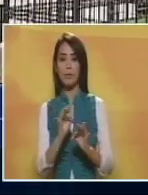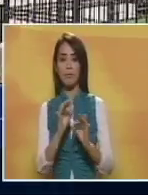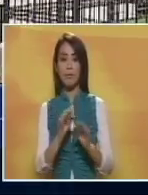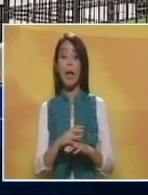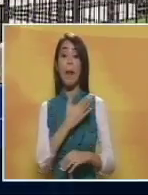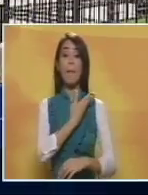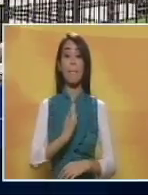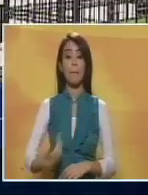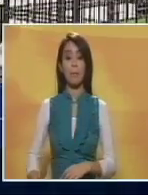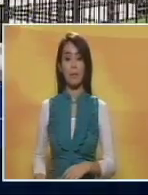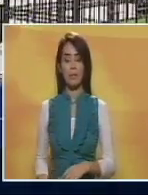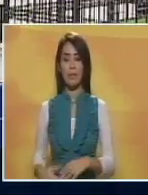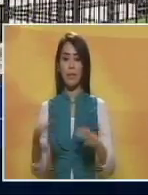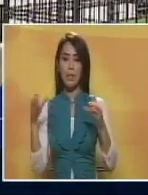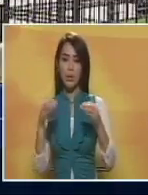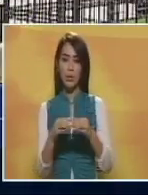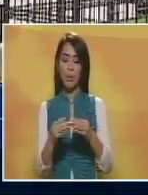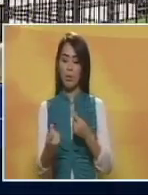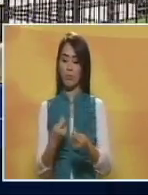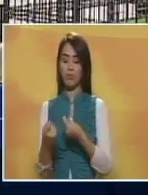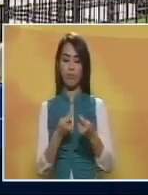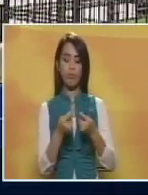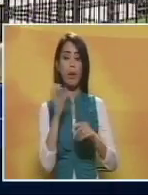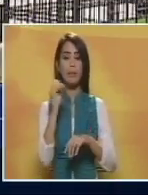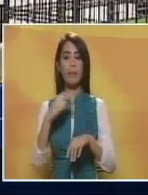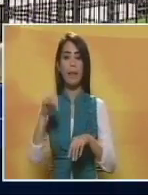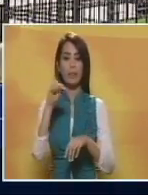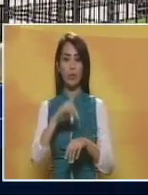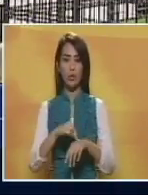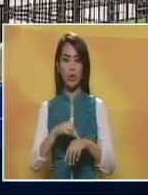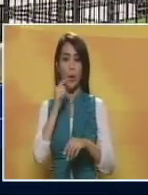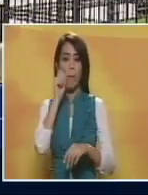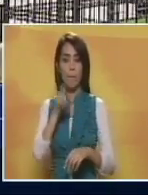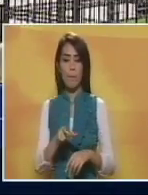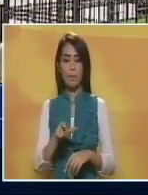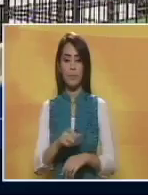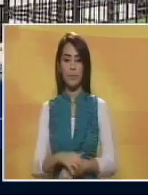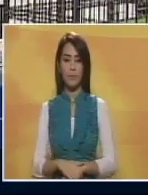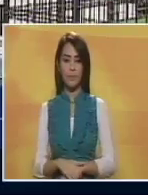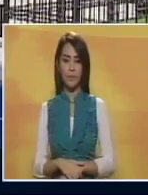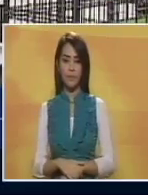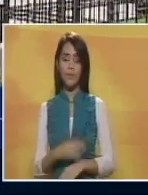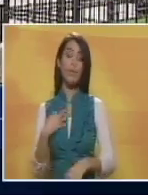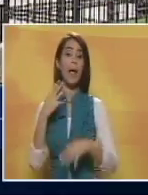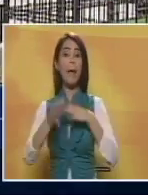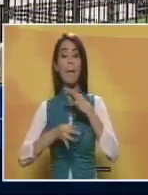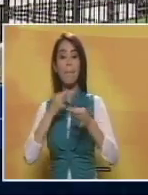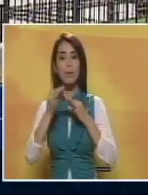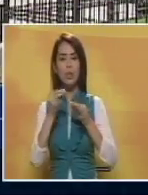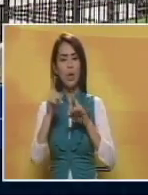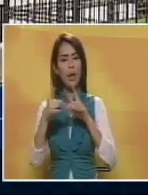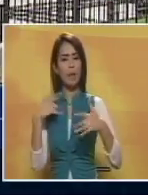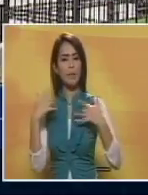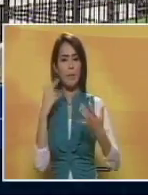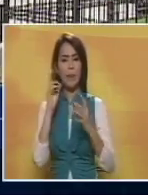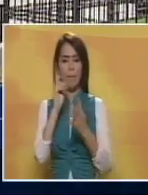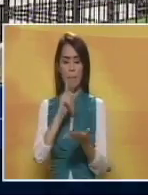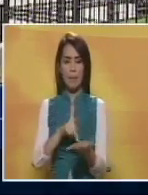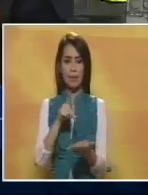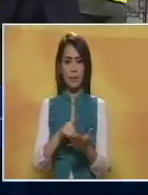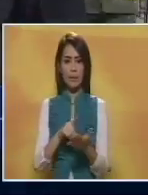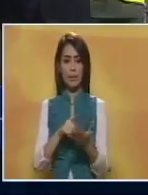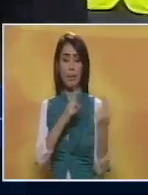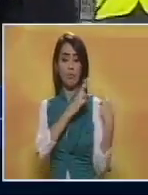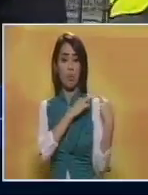contacto. El presidente de la Comisión de Contraloría de la Asamblea Nacional, Freddy Superlano, explicó que en la actividad participan rectores